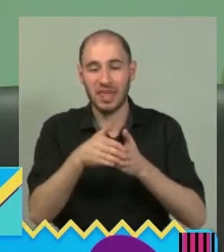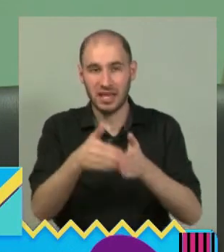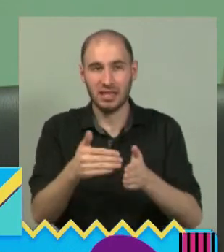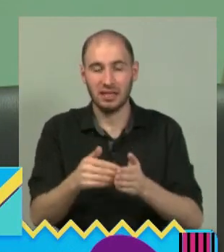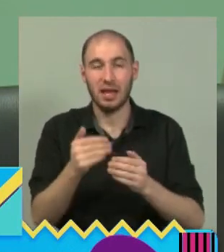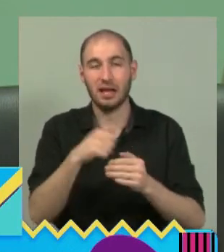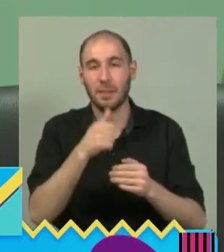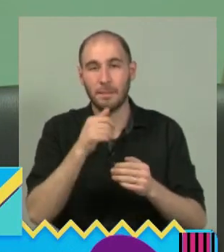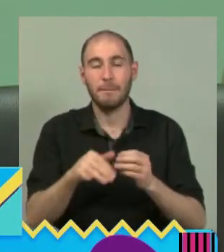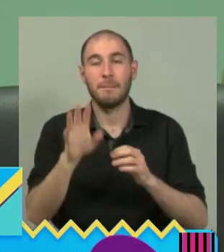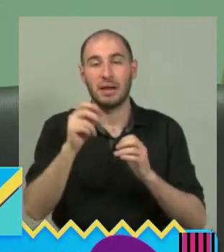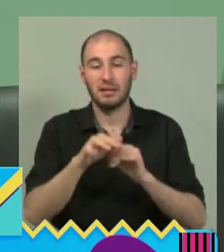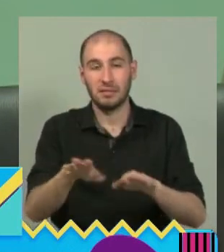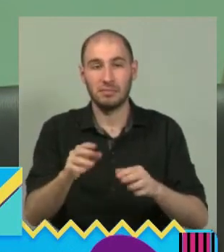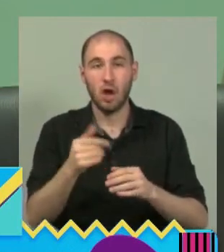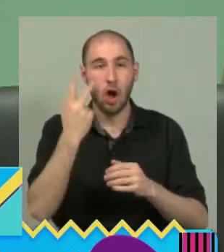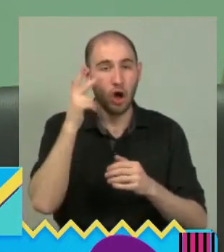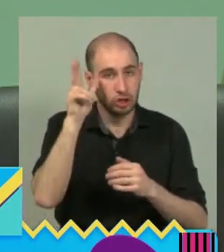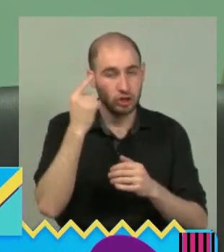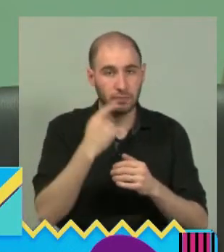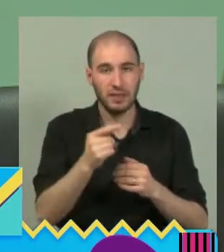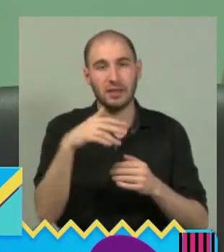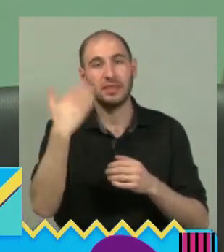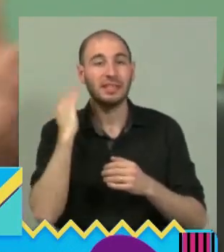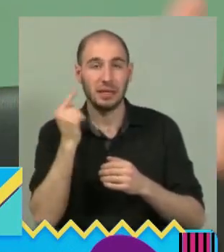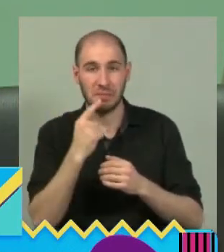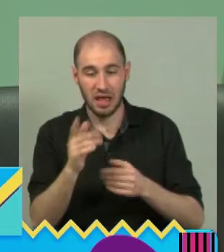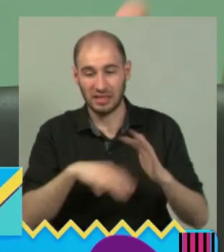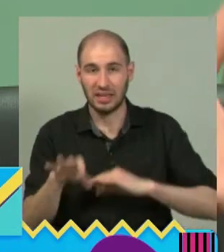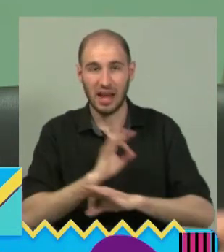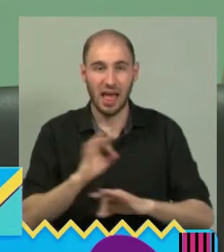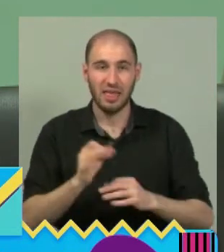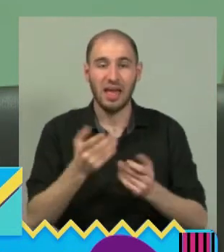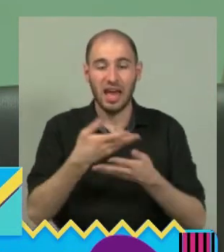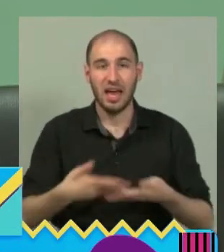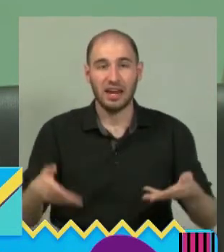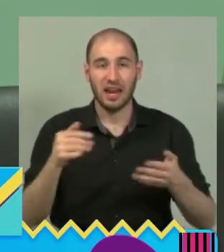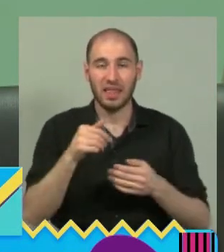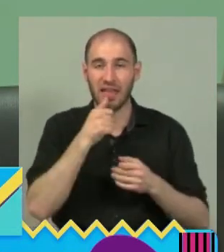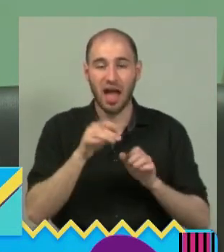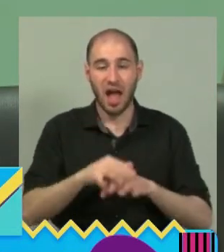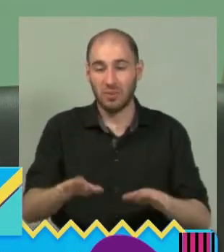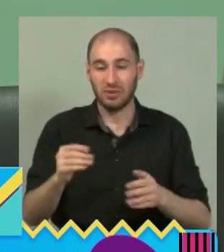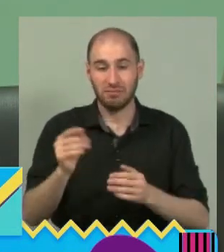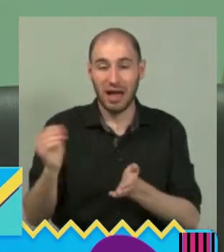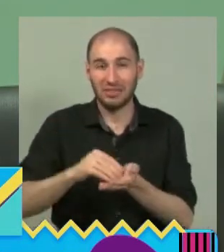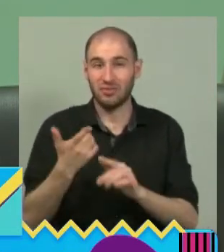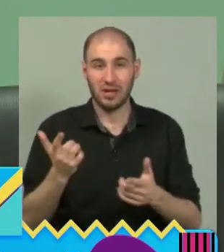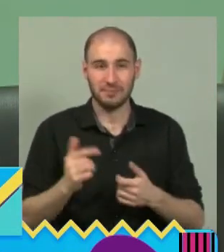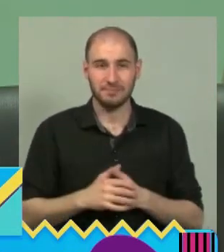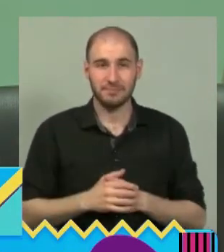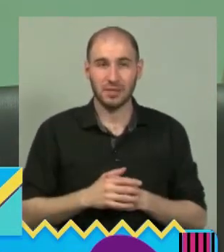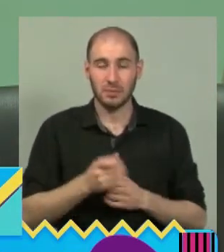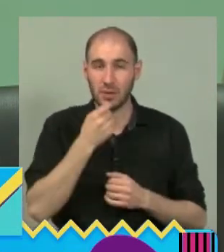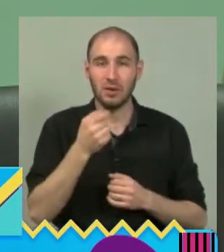a duplicar las hectáreas cultivables en Jáchal, de 8.000 van a pasar a 16.000. Nunca se hizo esa red de riego complementaria. O sea, cuando